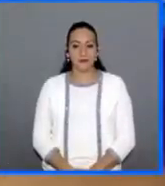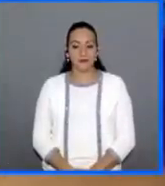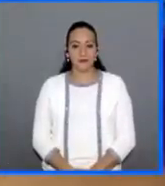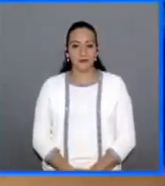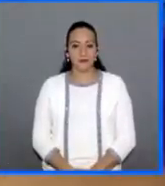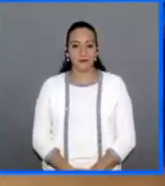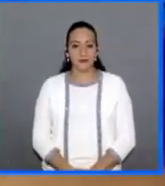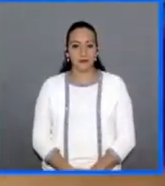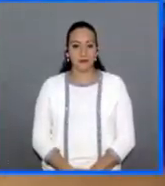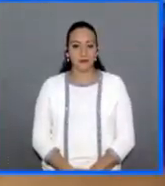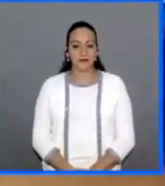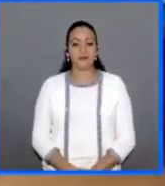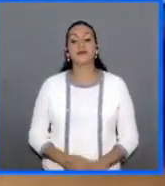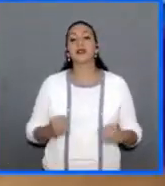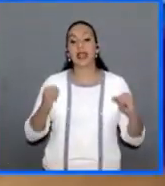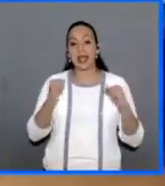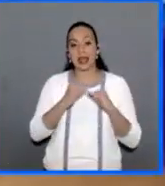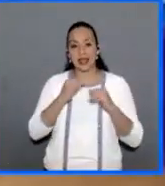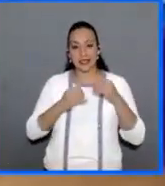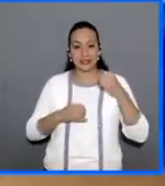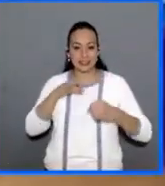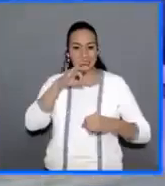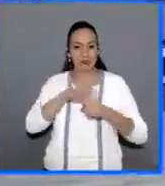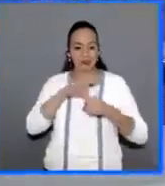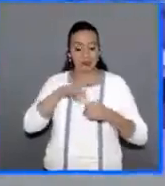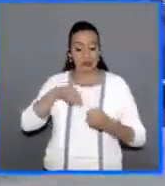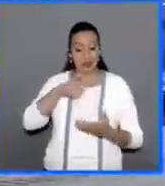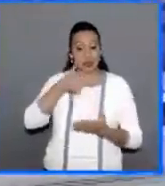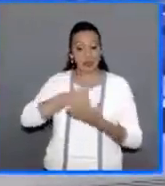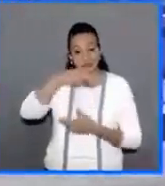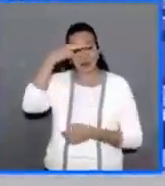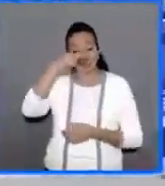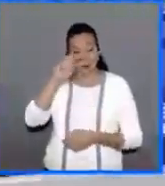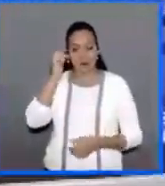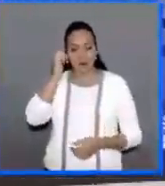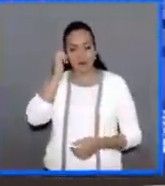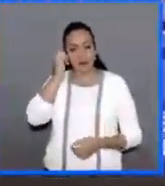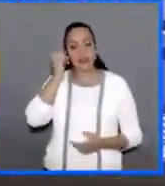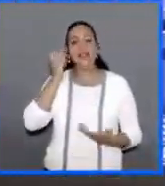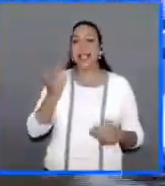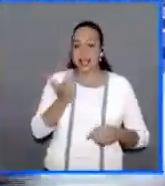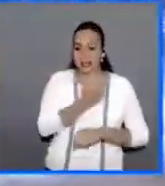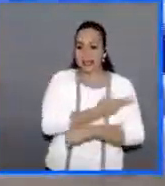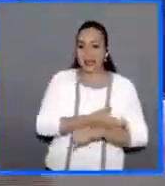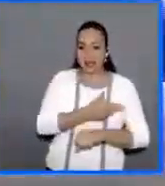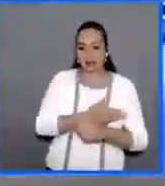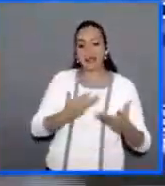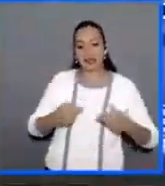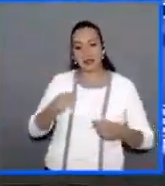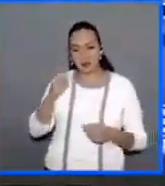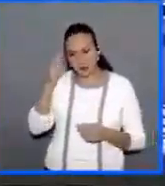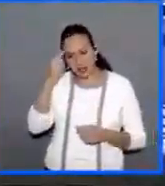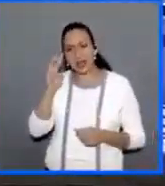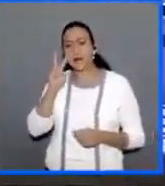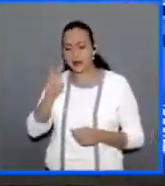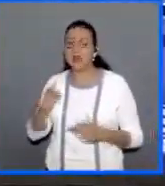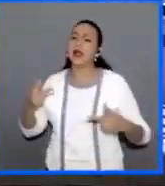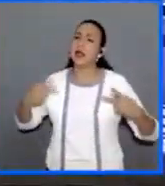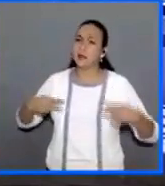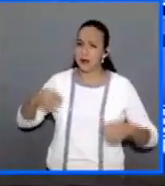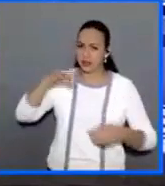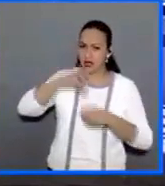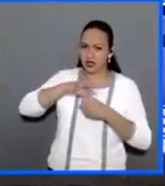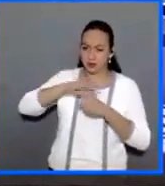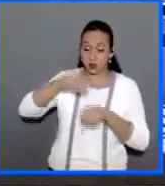El Instituto Electoral de la Ciudad de México lleva a cabo el procedimiento para verificar que las personas candidatas que obtuvieron el mayor número